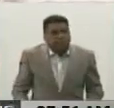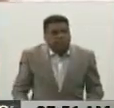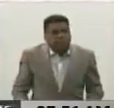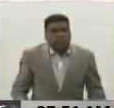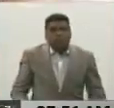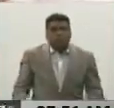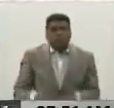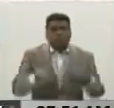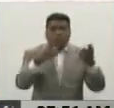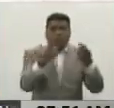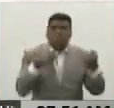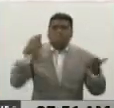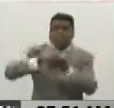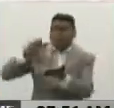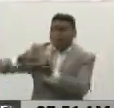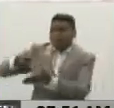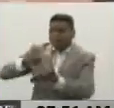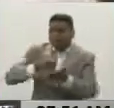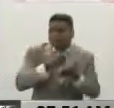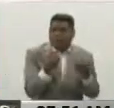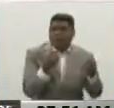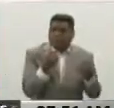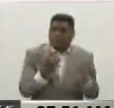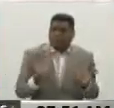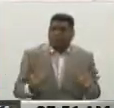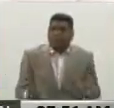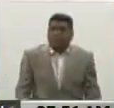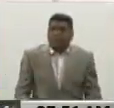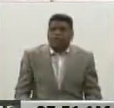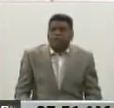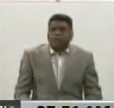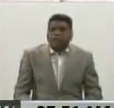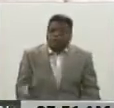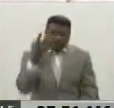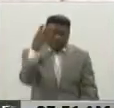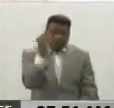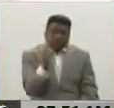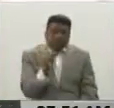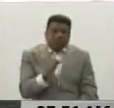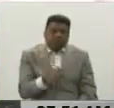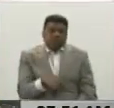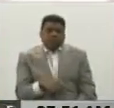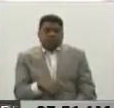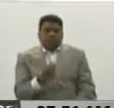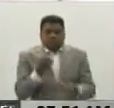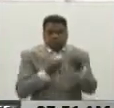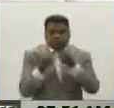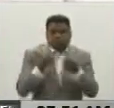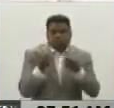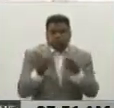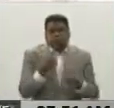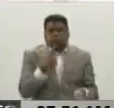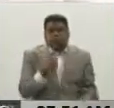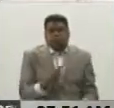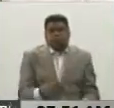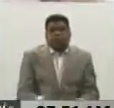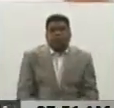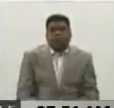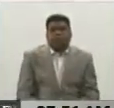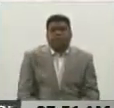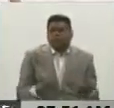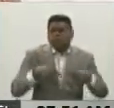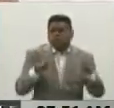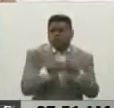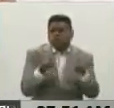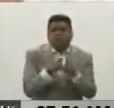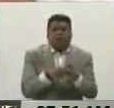unos dividendos a ciertas personas, y entendiendo que eso es así, entendemos que puede haber manipulación, como tú lo decías. Igual con Facebook, con cualquier